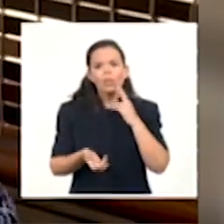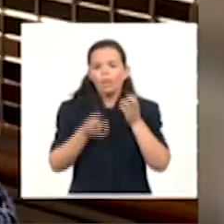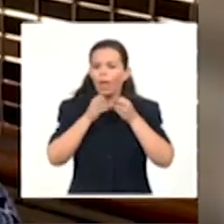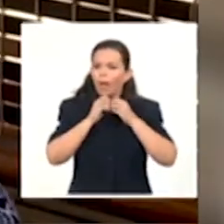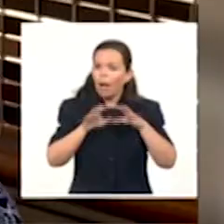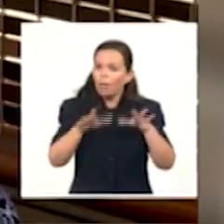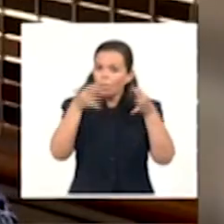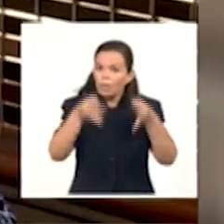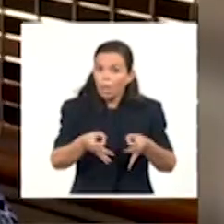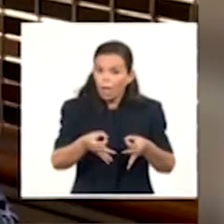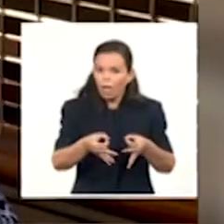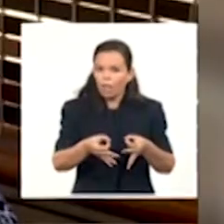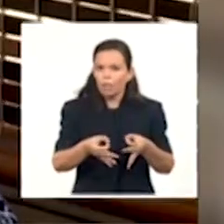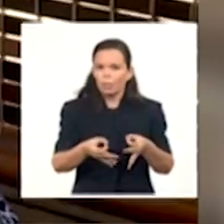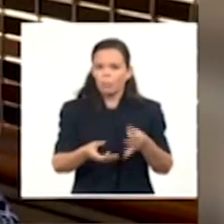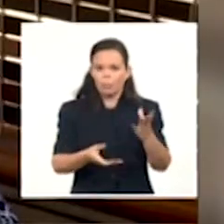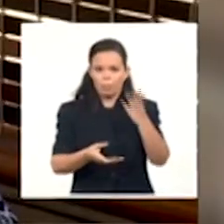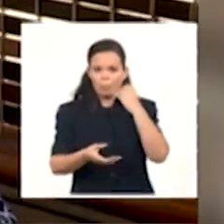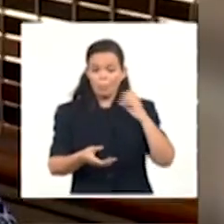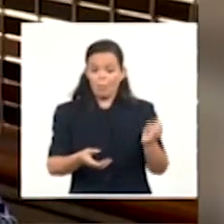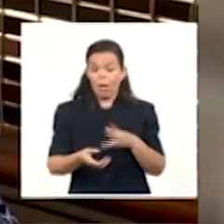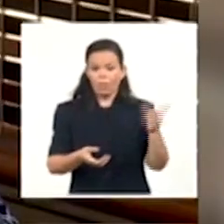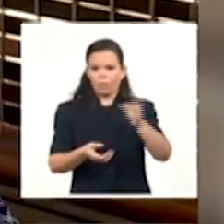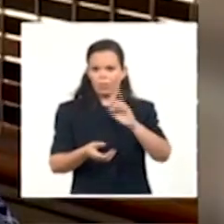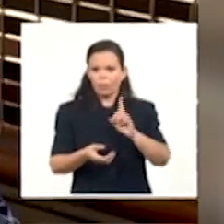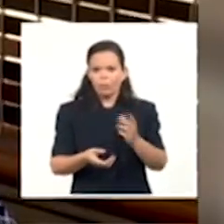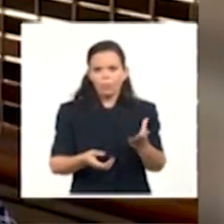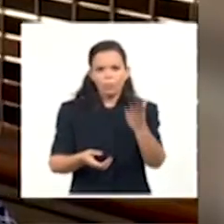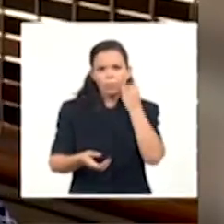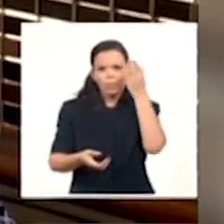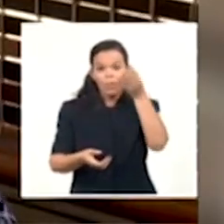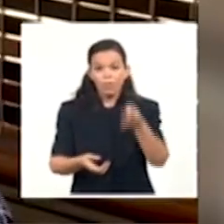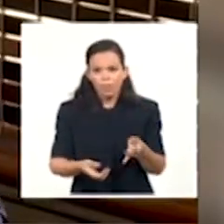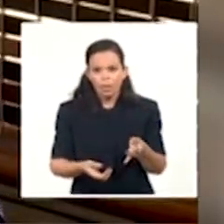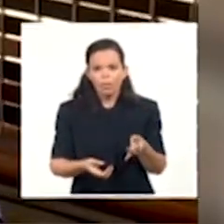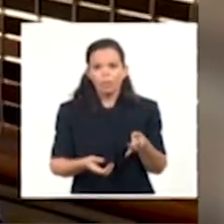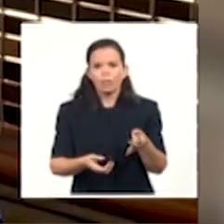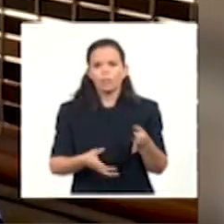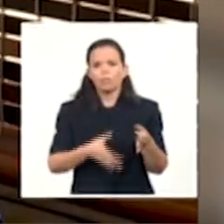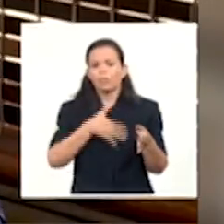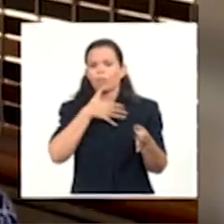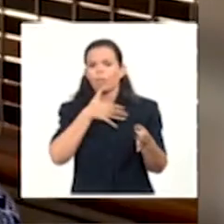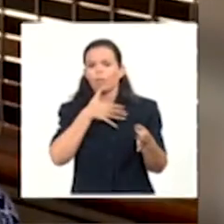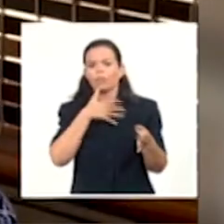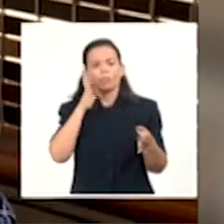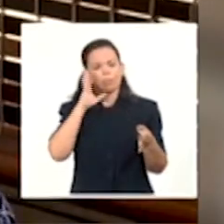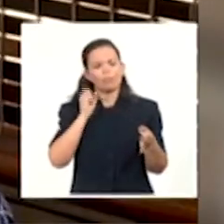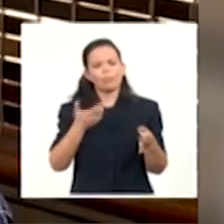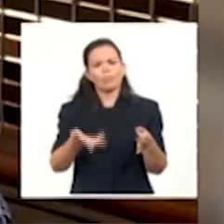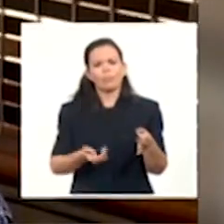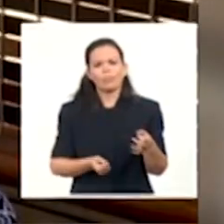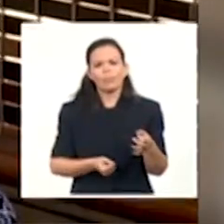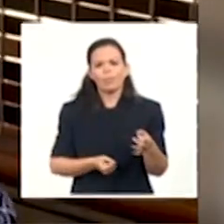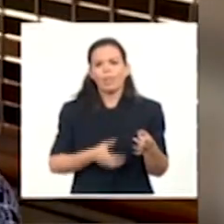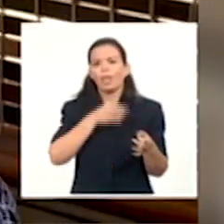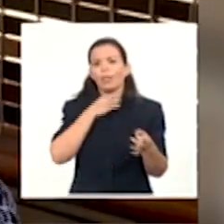sucedido. Nosotros tuvimos un caso con una de las compañeras nuestras de un error en el periódico, que eso fue, y cuando ella llegó allá y le